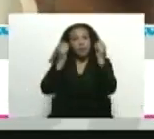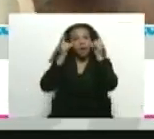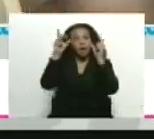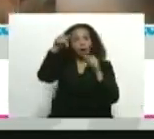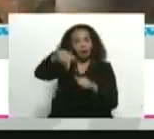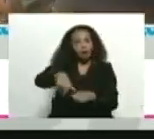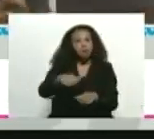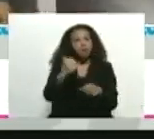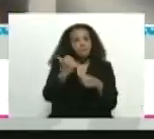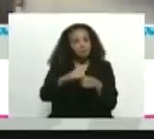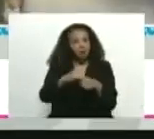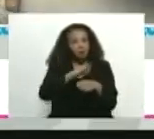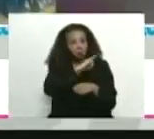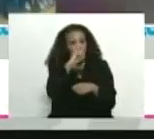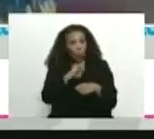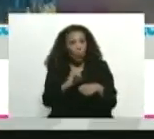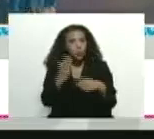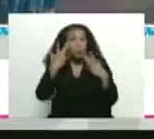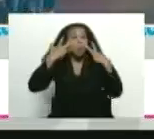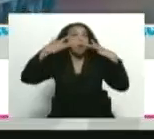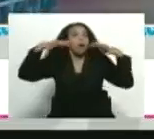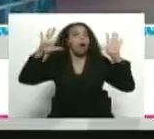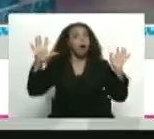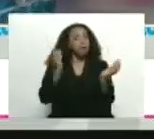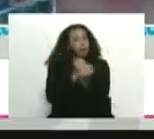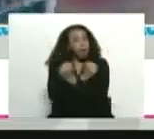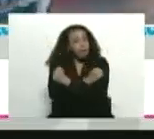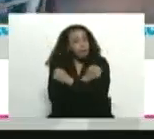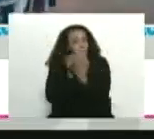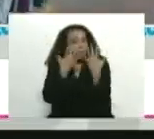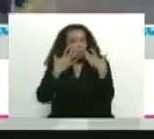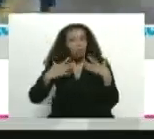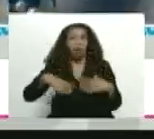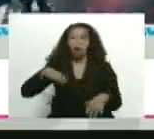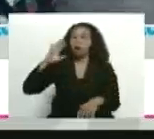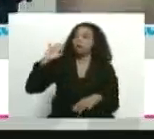increíble, no me hubiera imaginado tanto amor. ¿Ah?